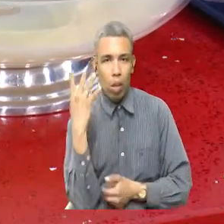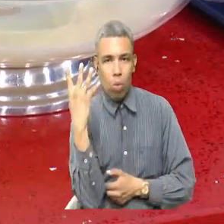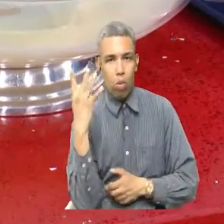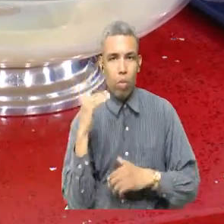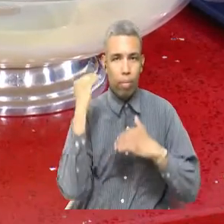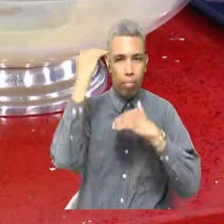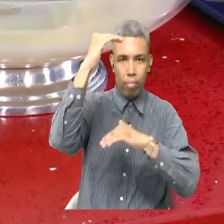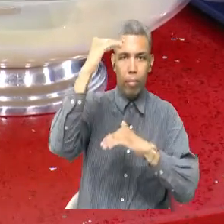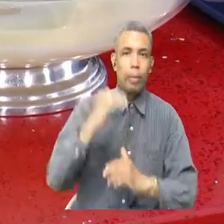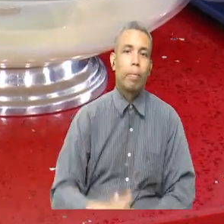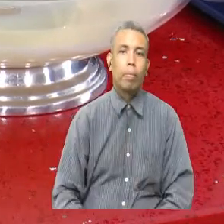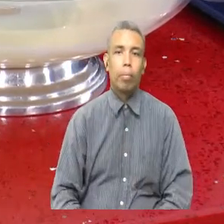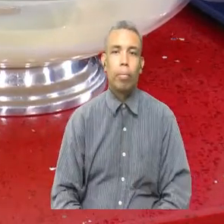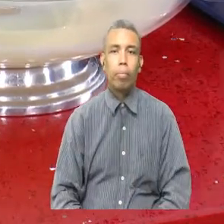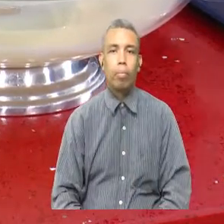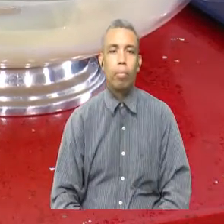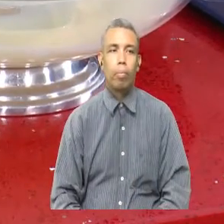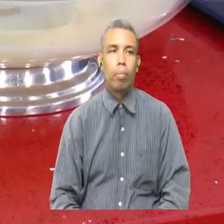esta que la tenía acá.